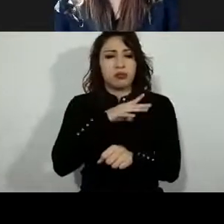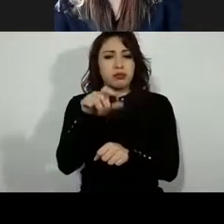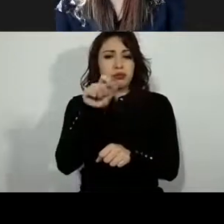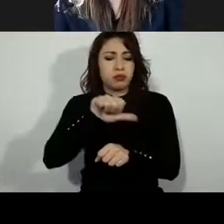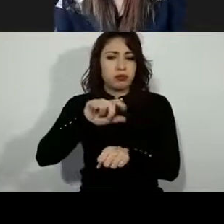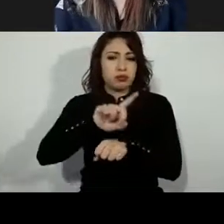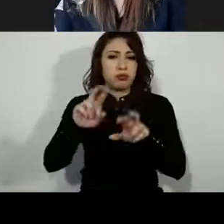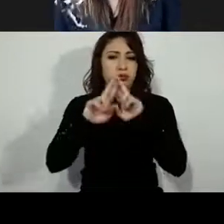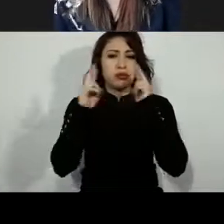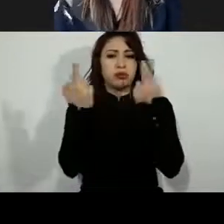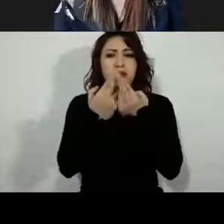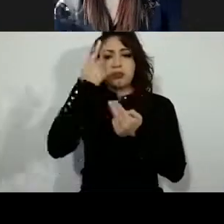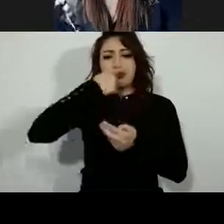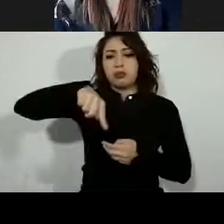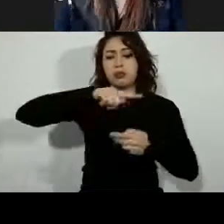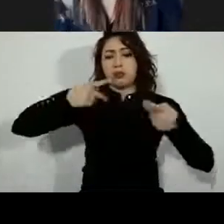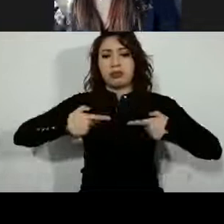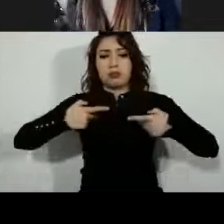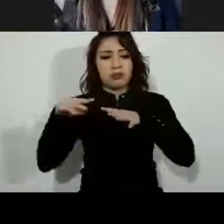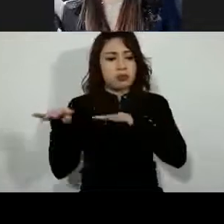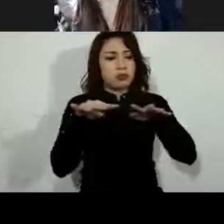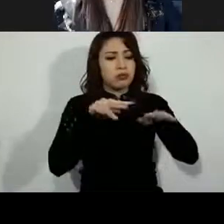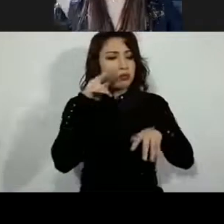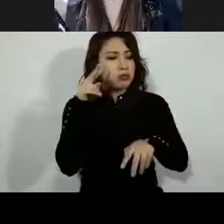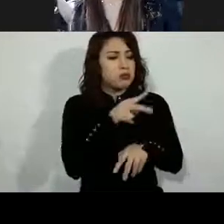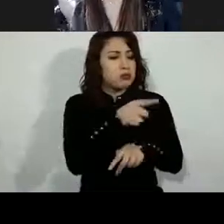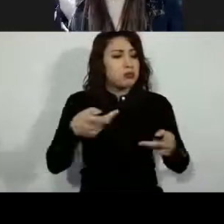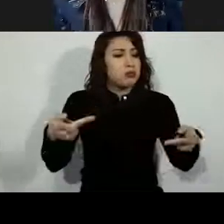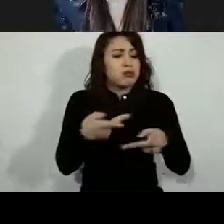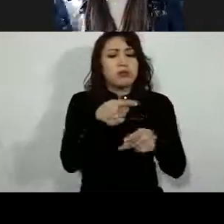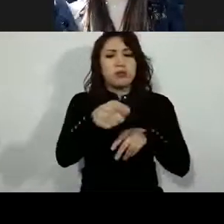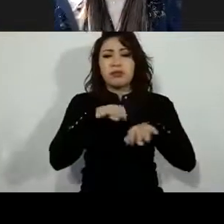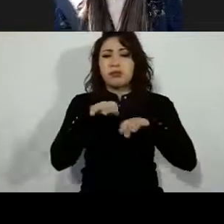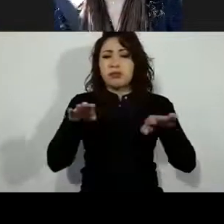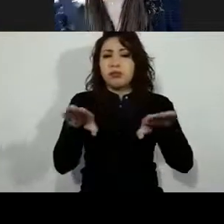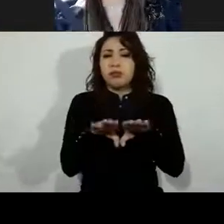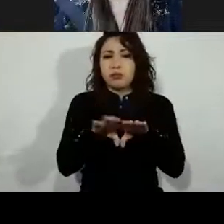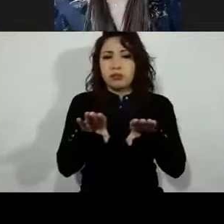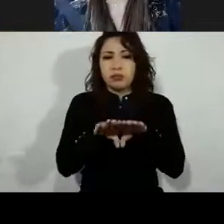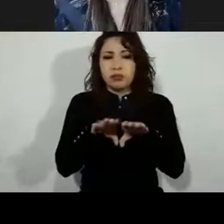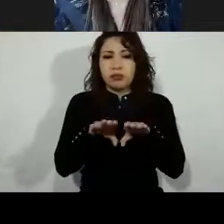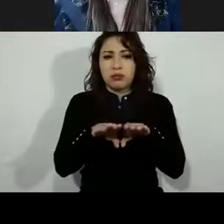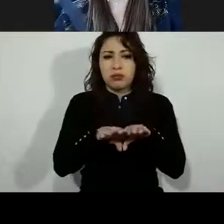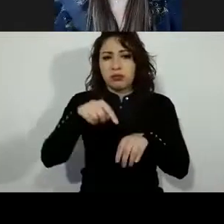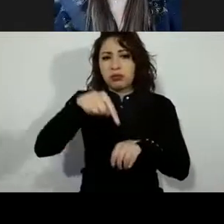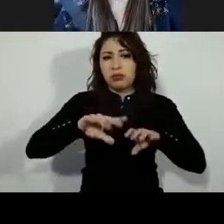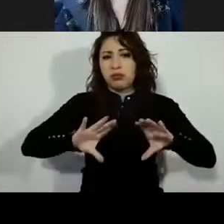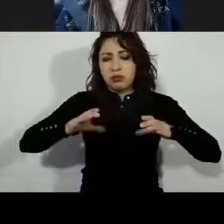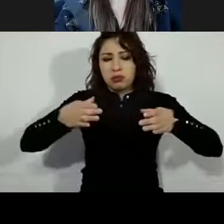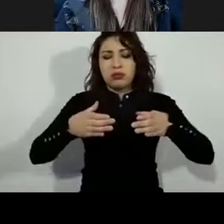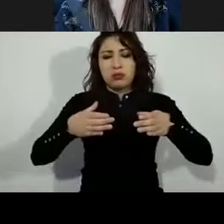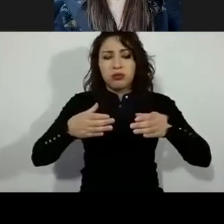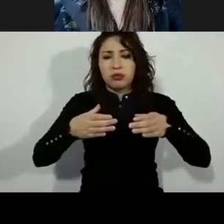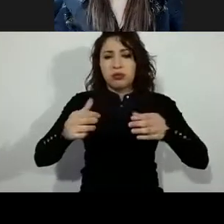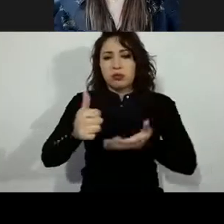clara las y los capitalinos cómo viene funcionando y cómo viene operando el Congreso como órgano de gobierno